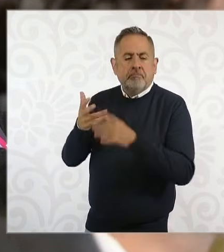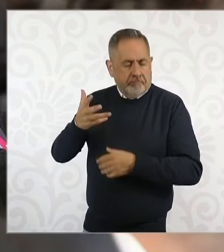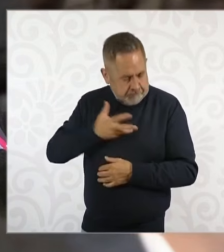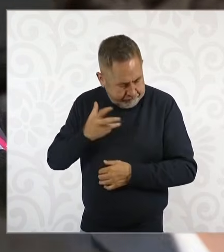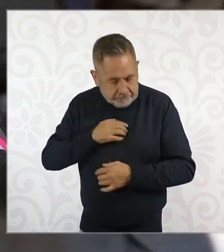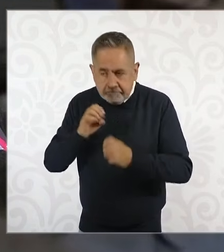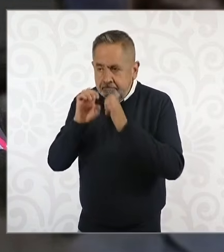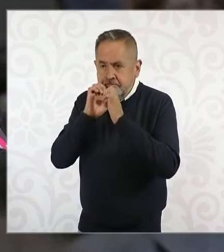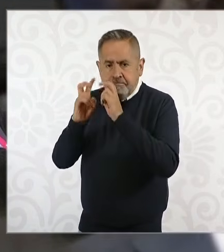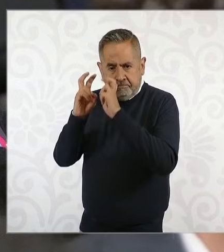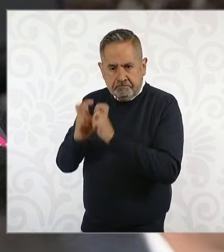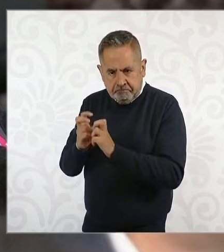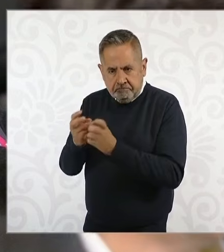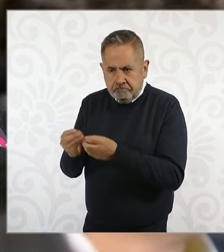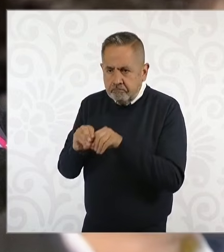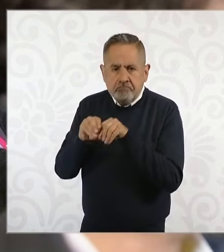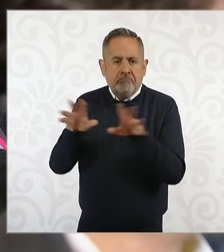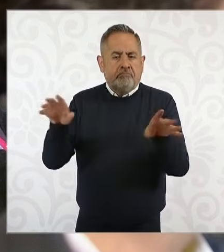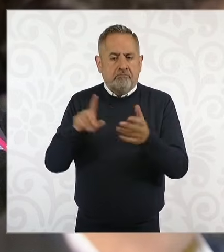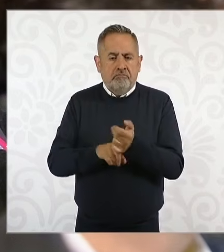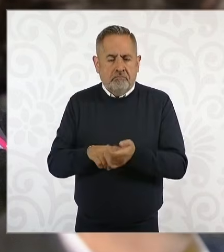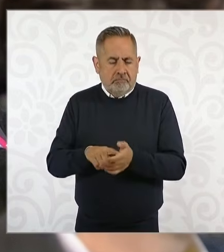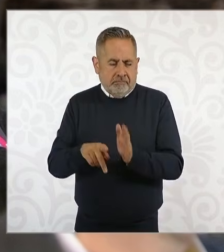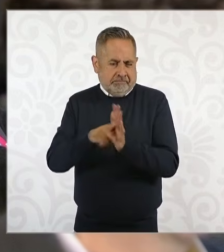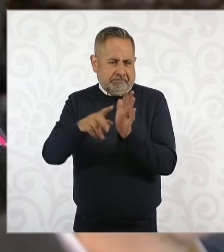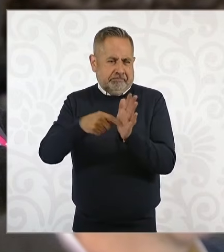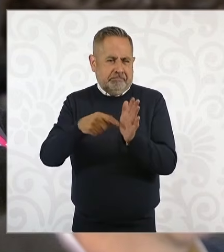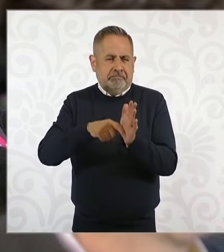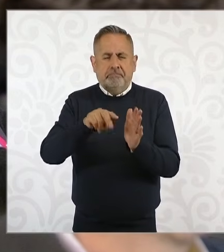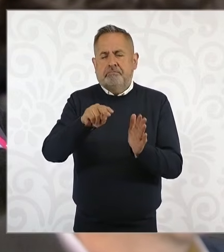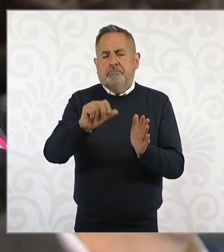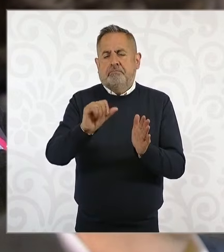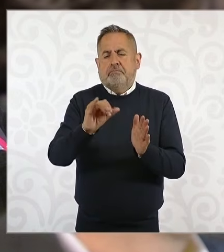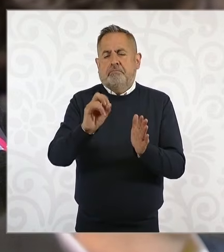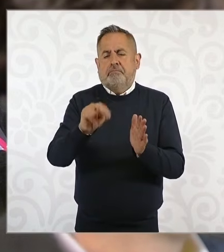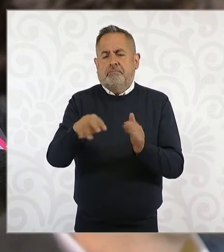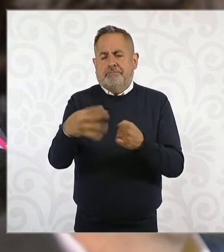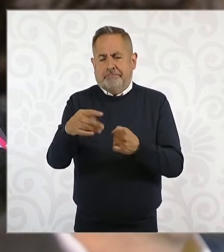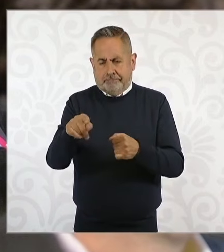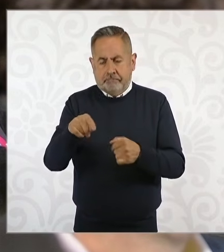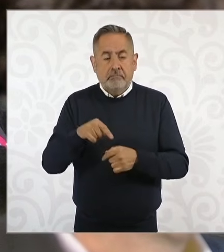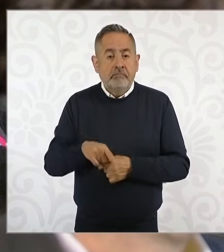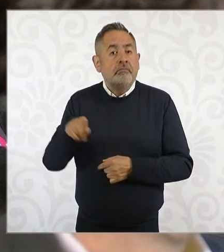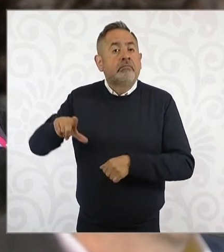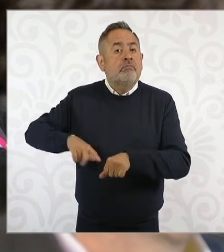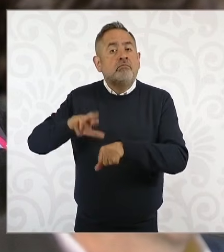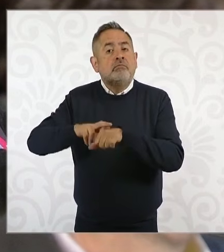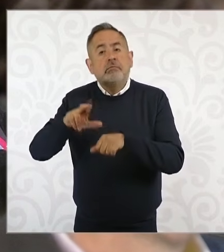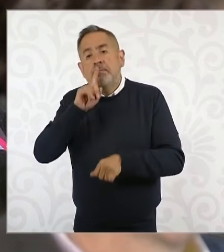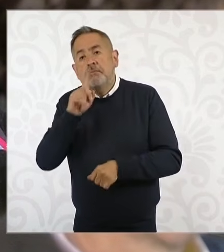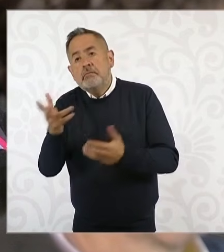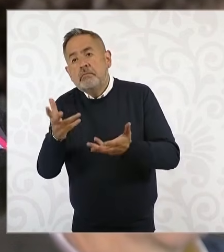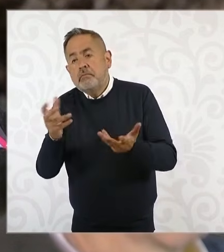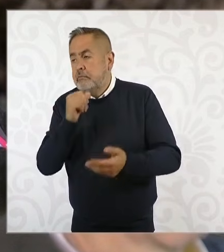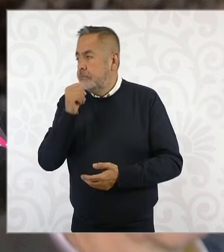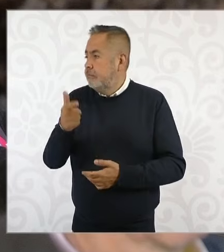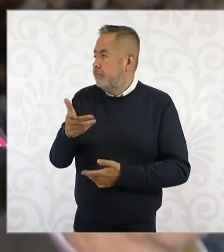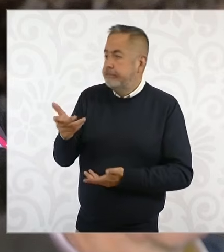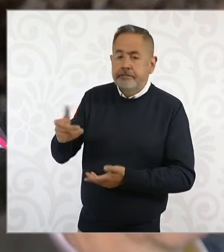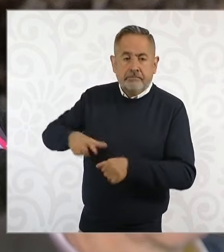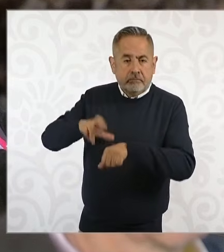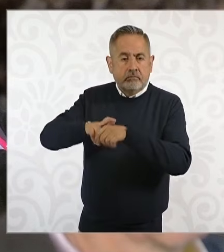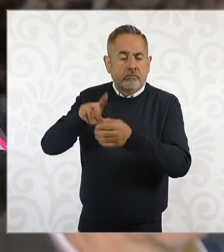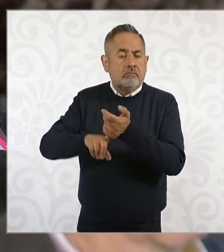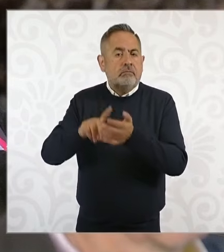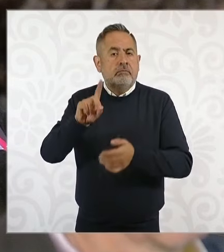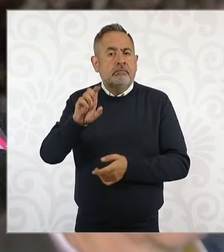entrevista en nuestro medio, Nación 14, pueden ir a verla, pues preocupa mucho que la gobernadora hasta el momento no haya, la gobernadora